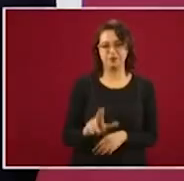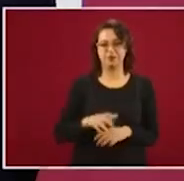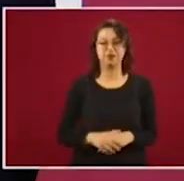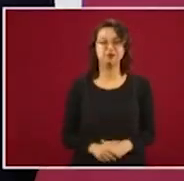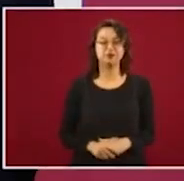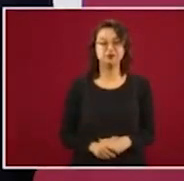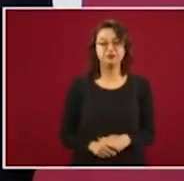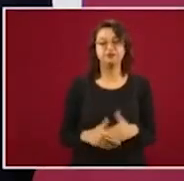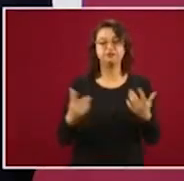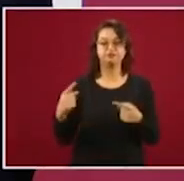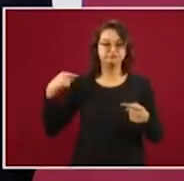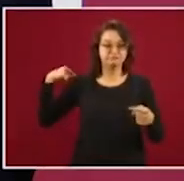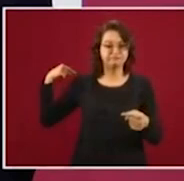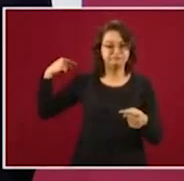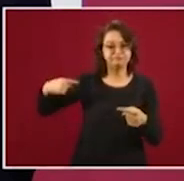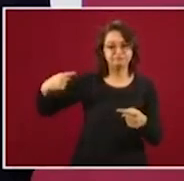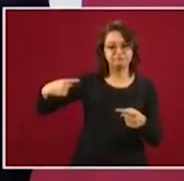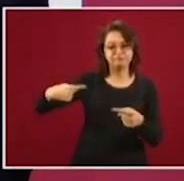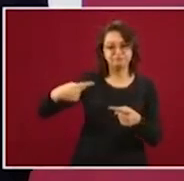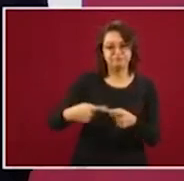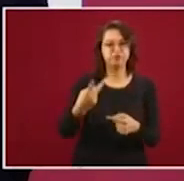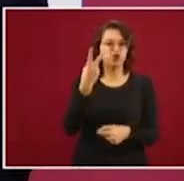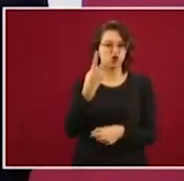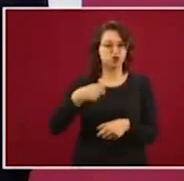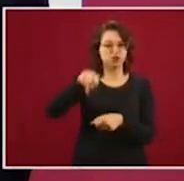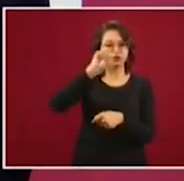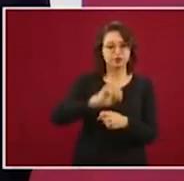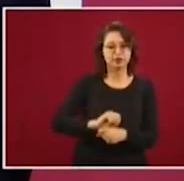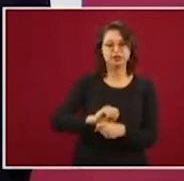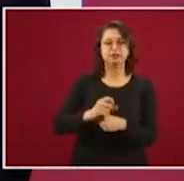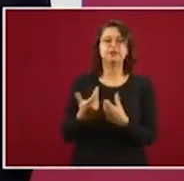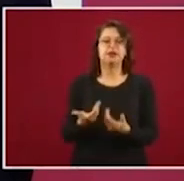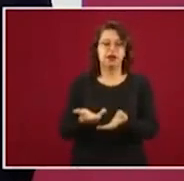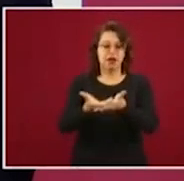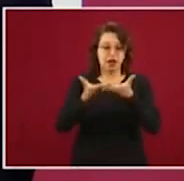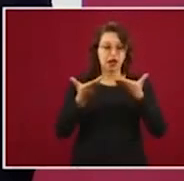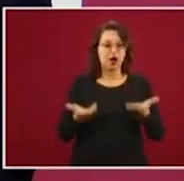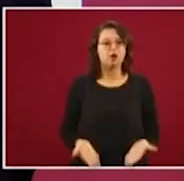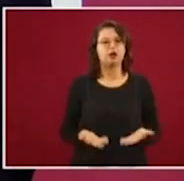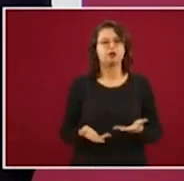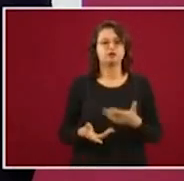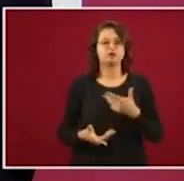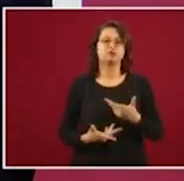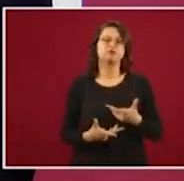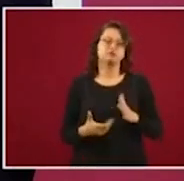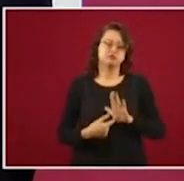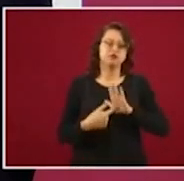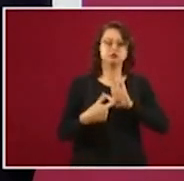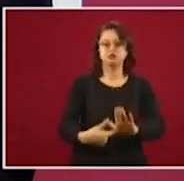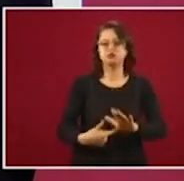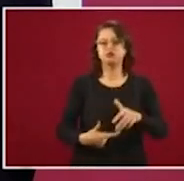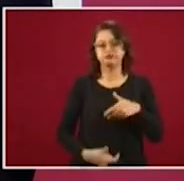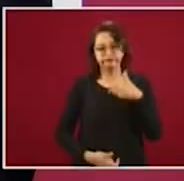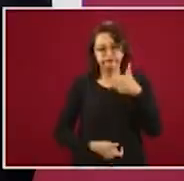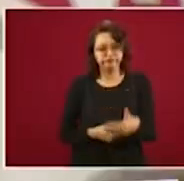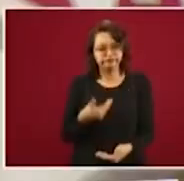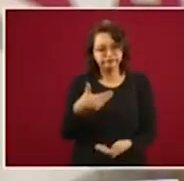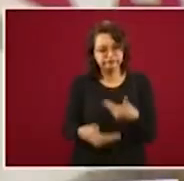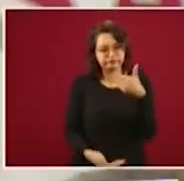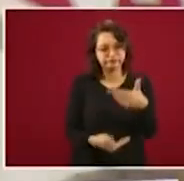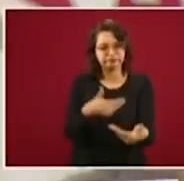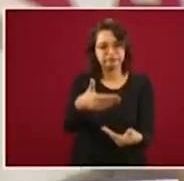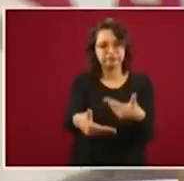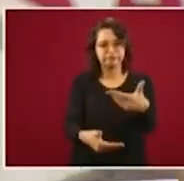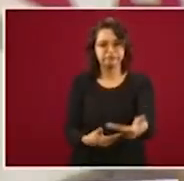de lo que hemos estado relatando en las últimas dos semanas, cómo vamos a progresar y cómo hemos progresado